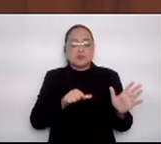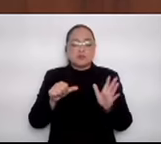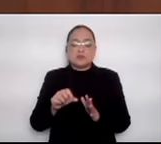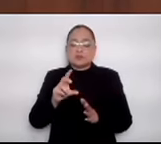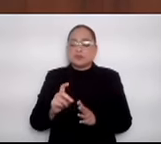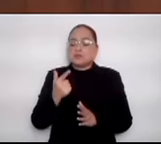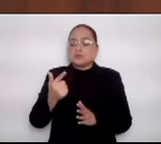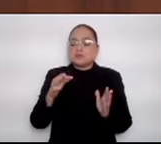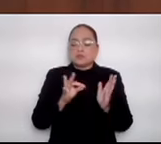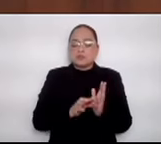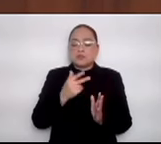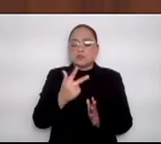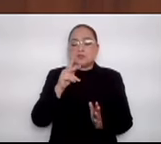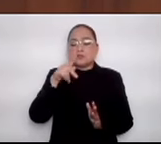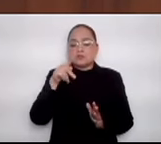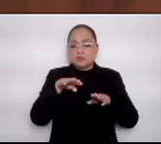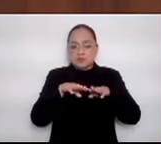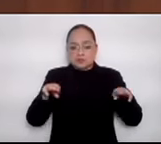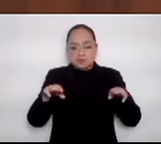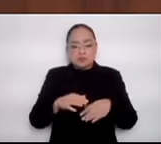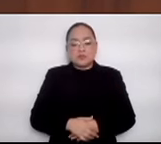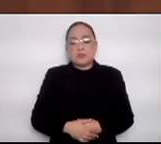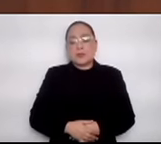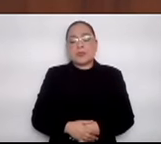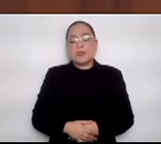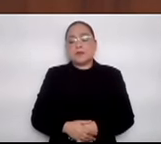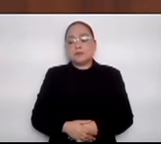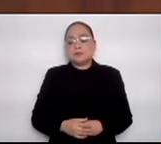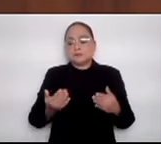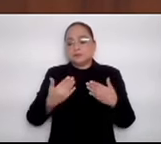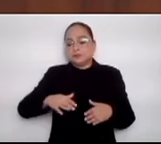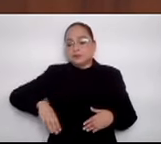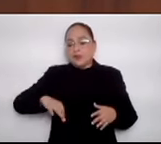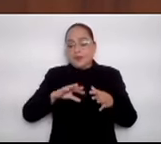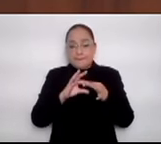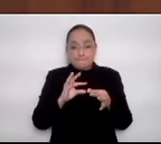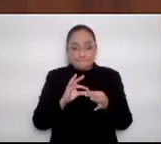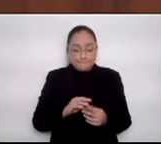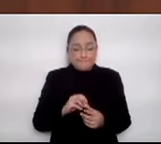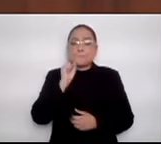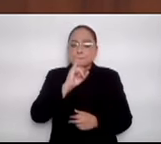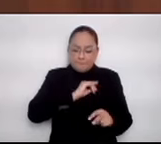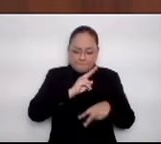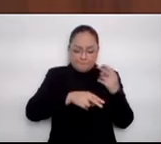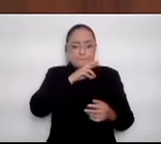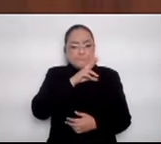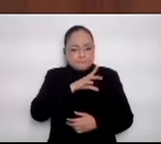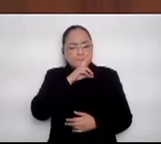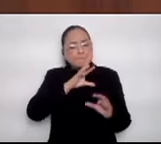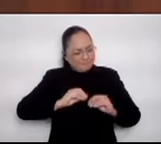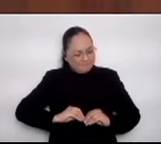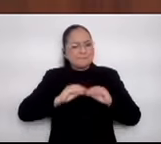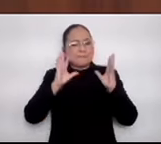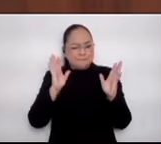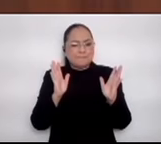1.637.8 kilómetros. Considero que la obra mencionada mejorará, sin lugar a dudas,